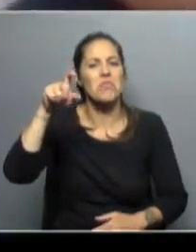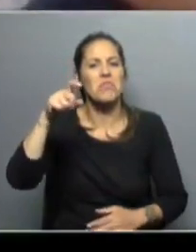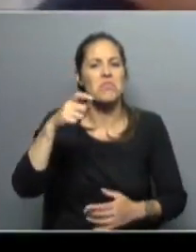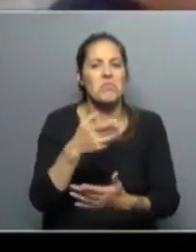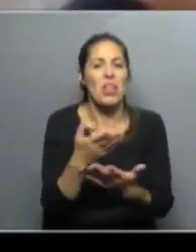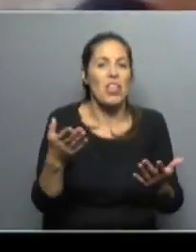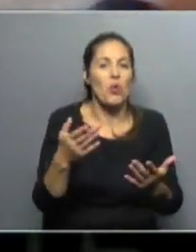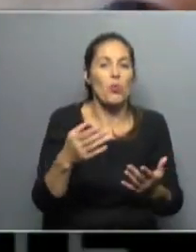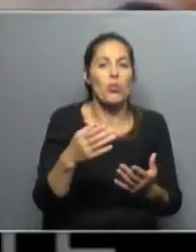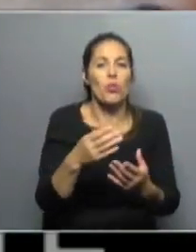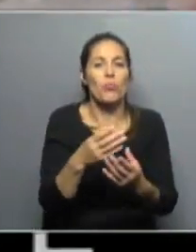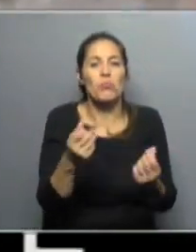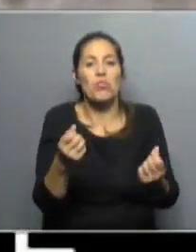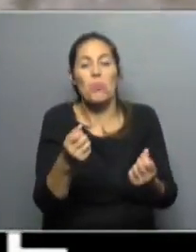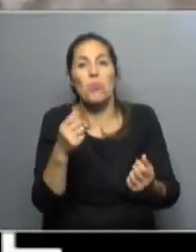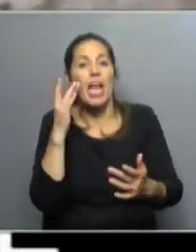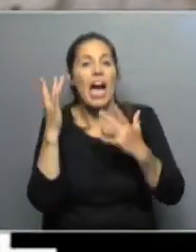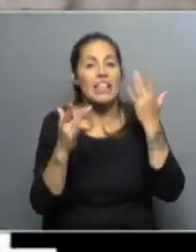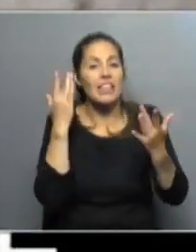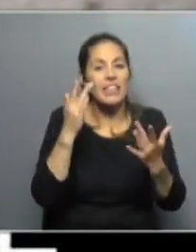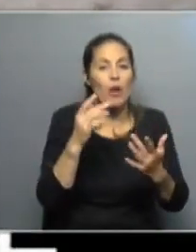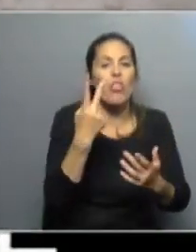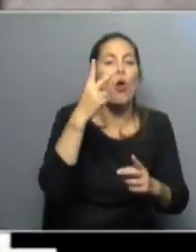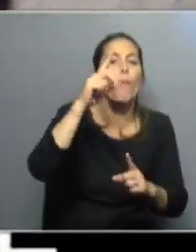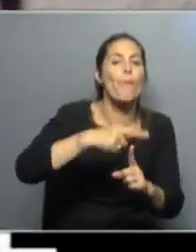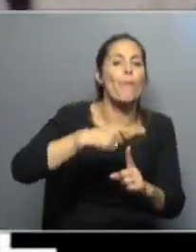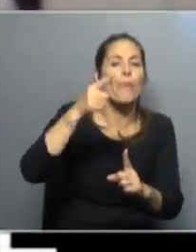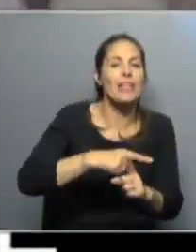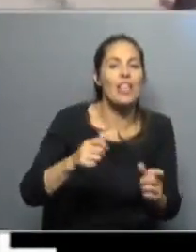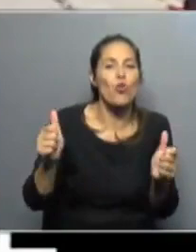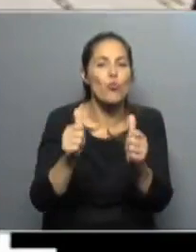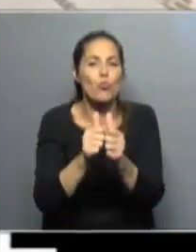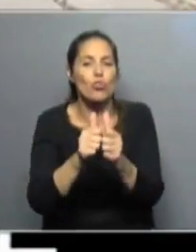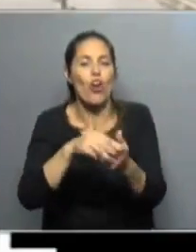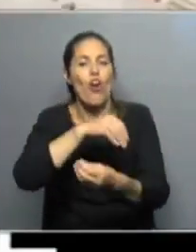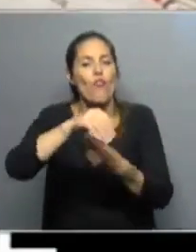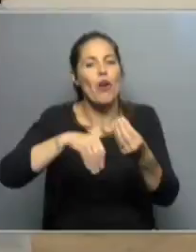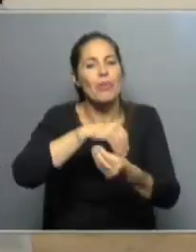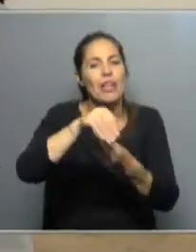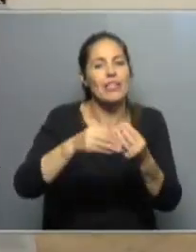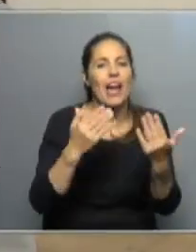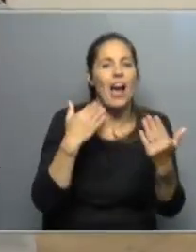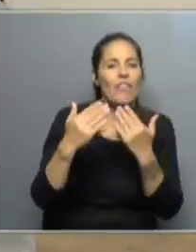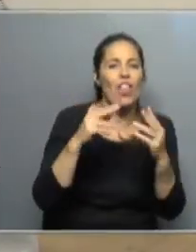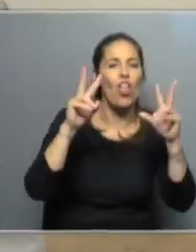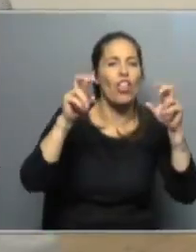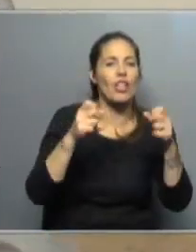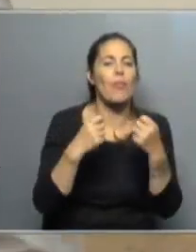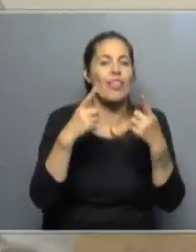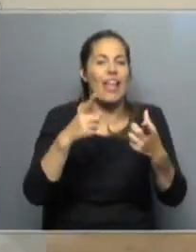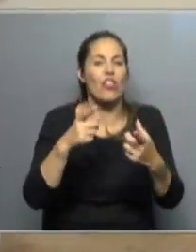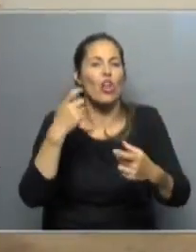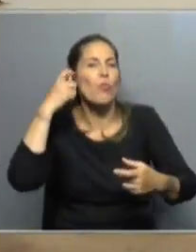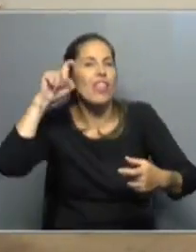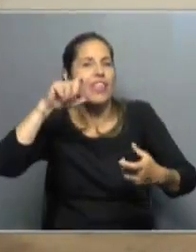eso, uno desaparece un artista. Después tuvimos como 2 meses junto a familiares hablando del tema y dándole forma al